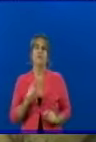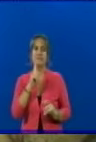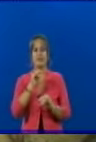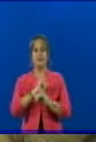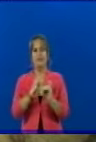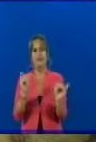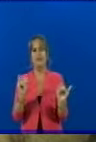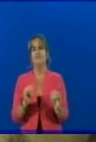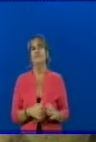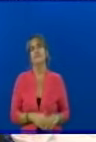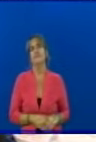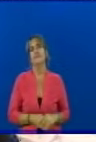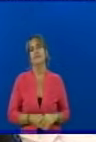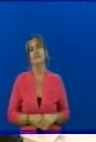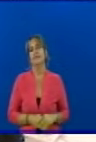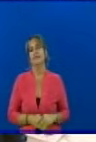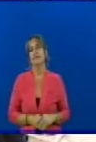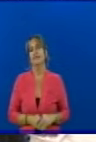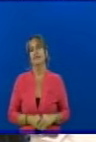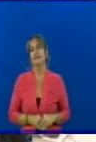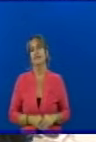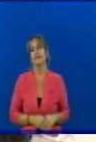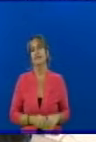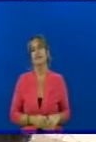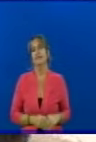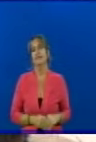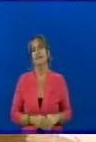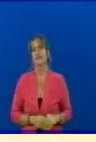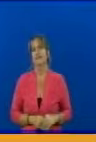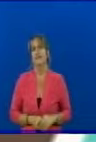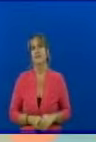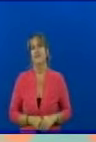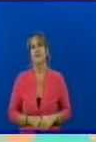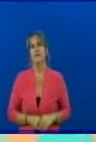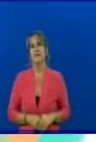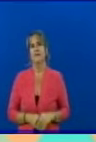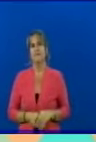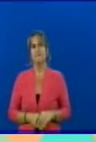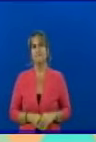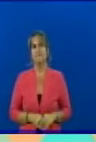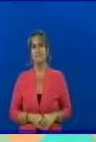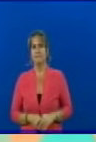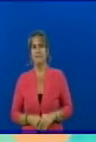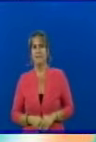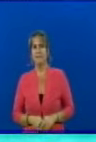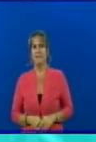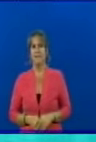Esperanza Castellanos Cabrejas, especial para Santiago Hoy.